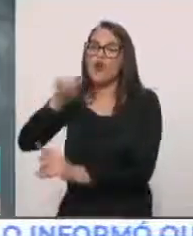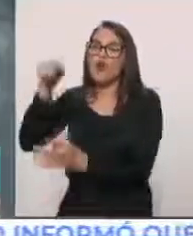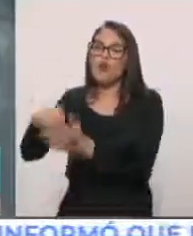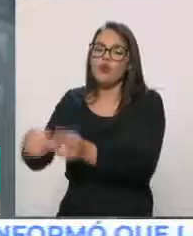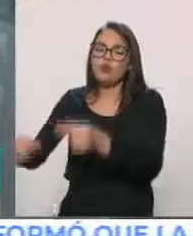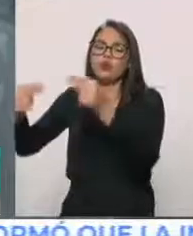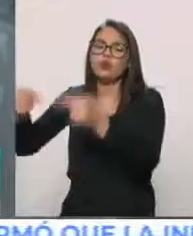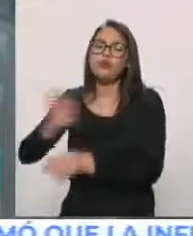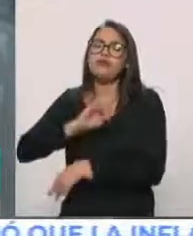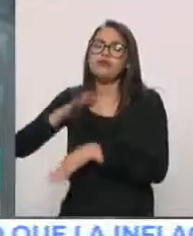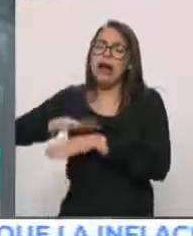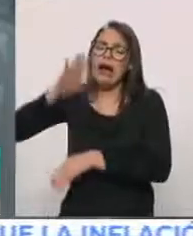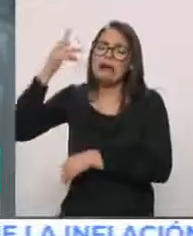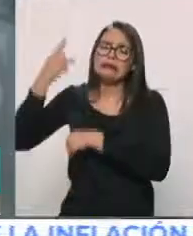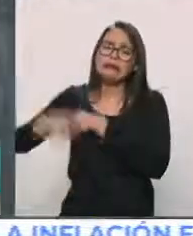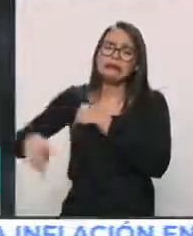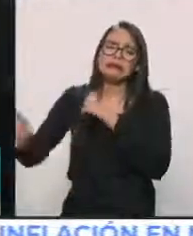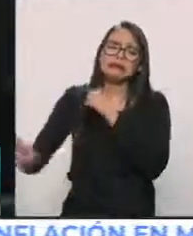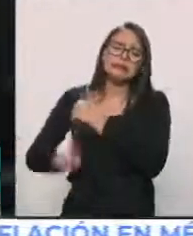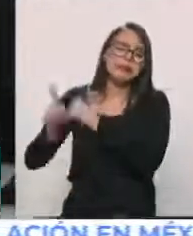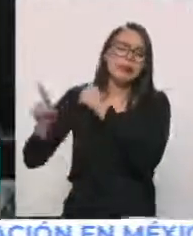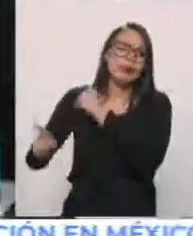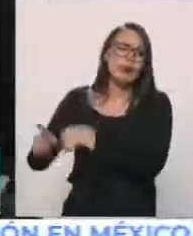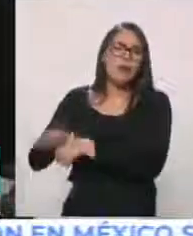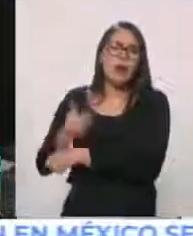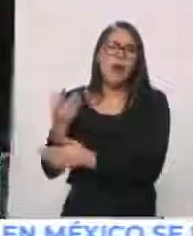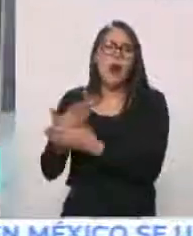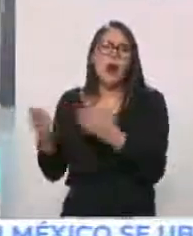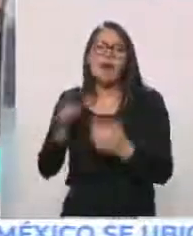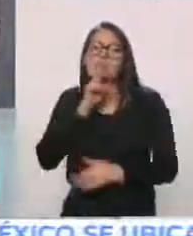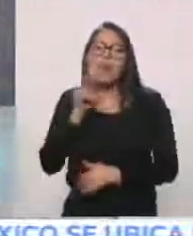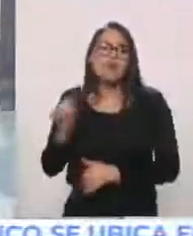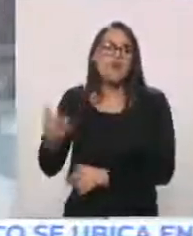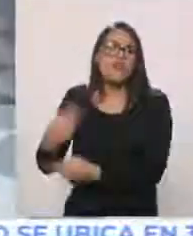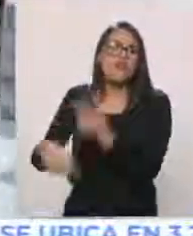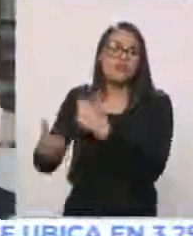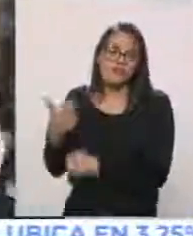más vulnerables por la crisis sanitaria. Eric Pinto, 21 Noticias.